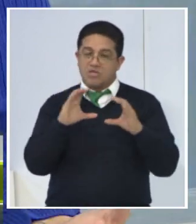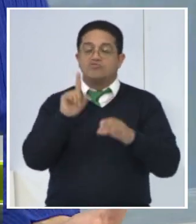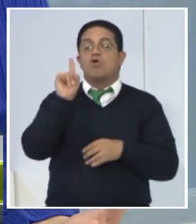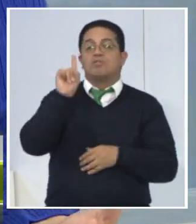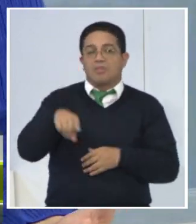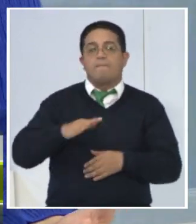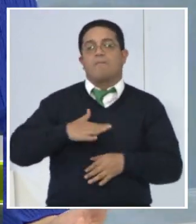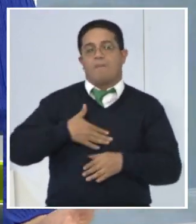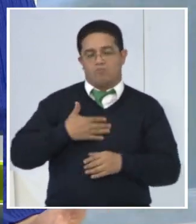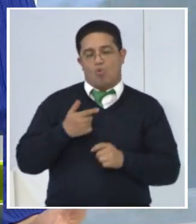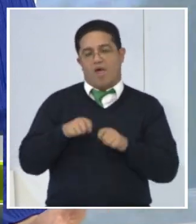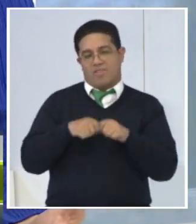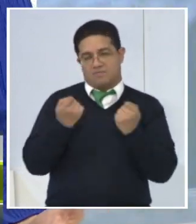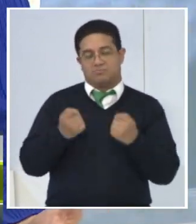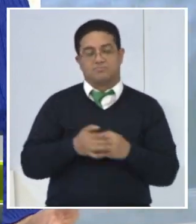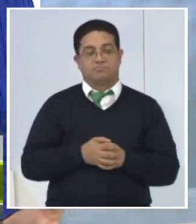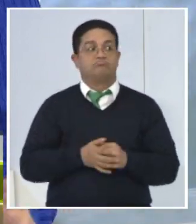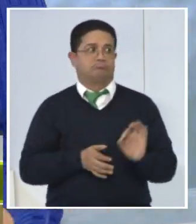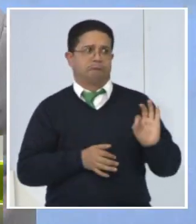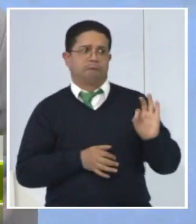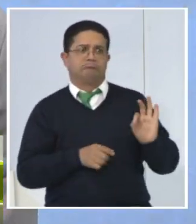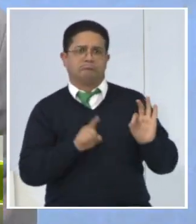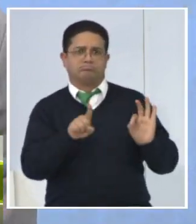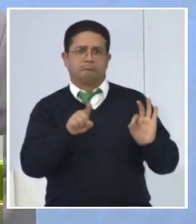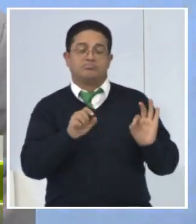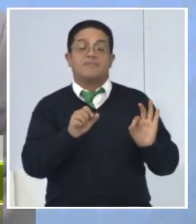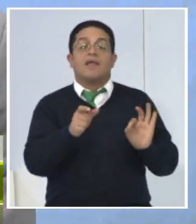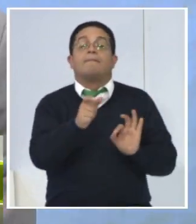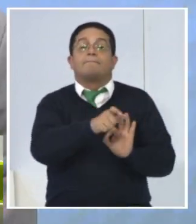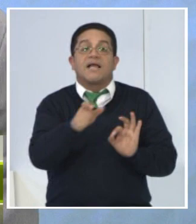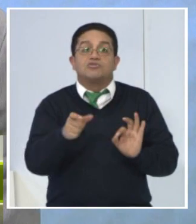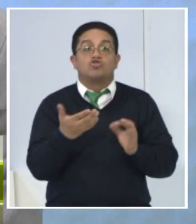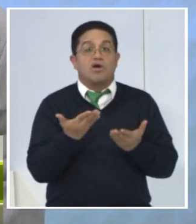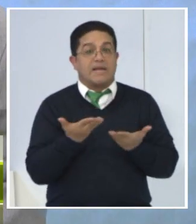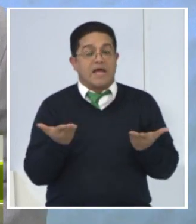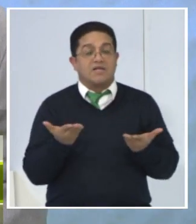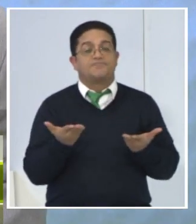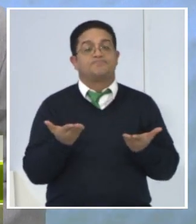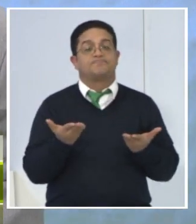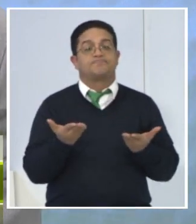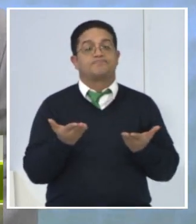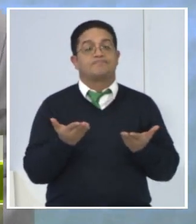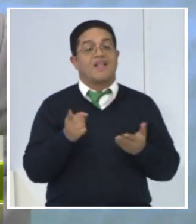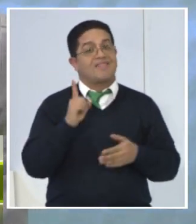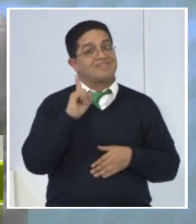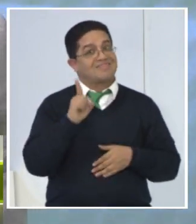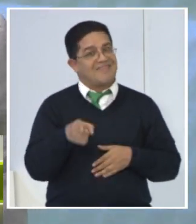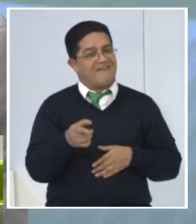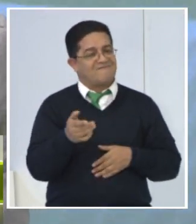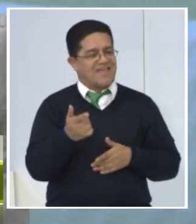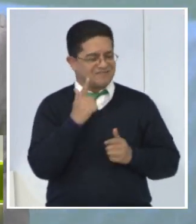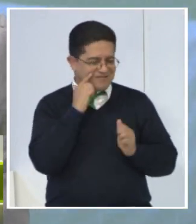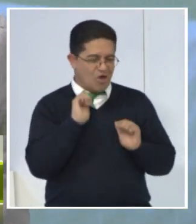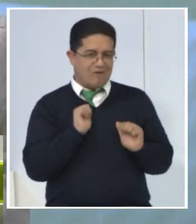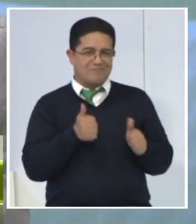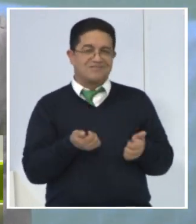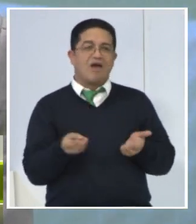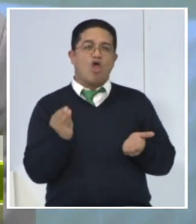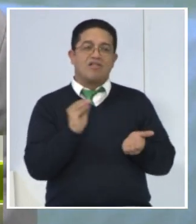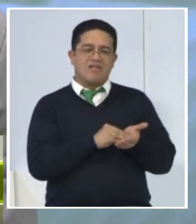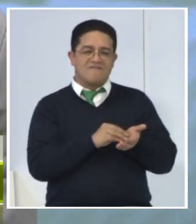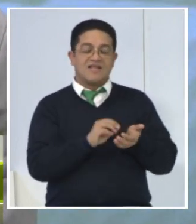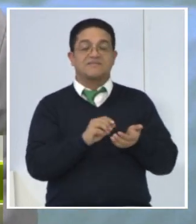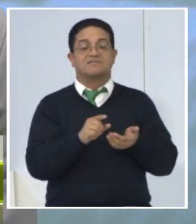pueden ocasionar lesiones. Es correcto, sí. Entonces, en estos pacientes, obviamente, cuando deben volver a su actividad diaria o